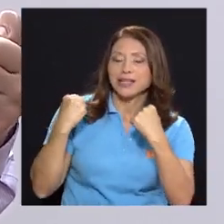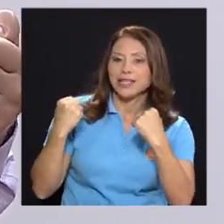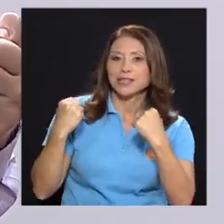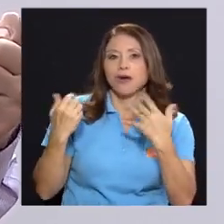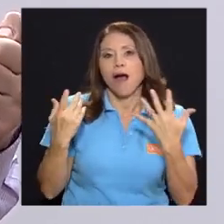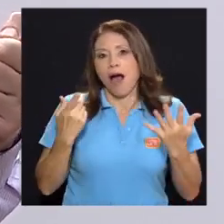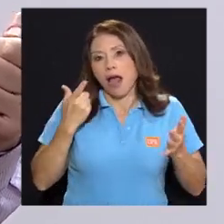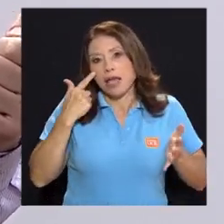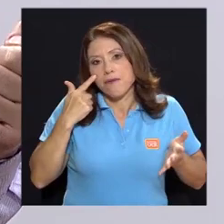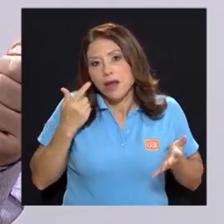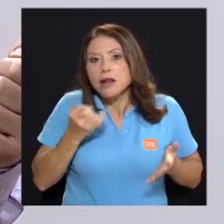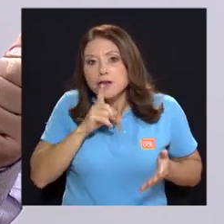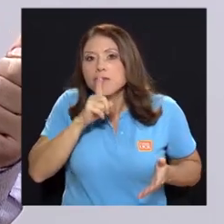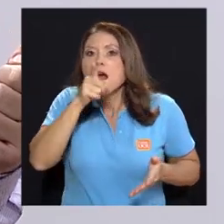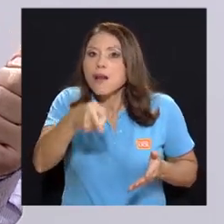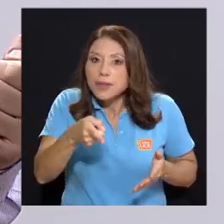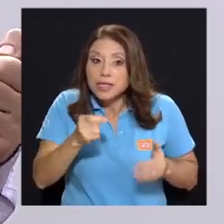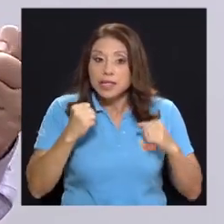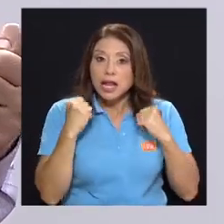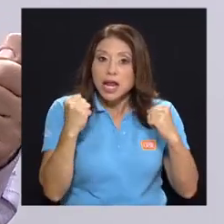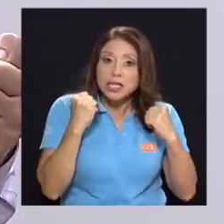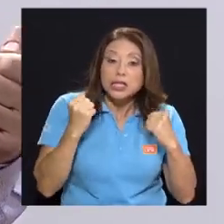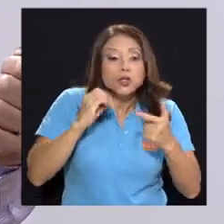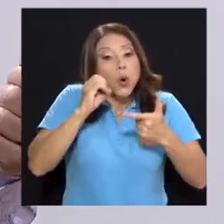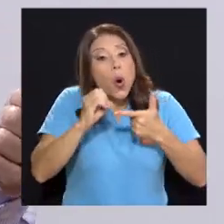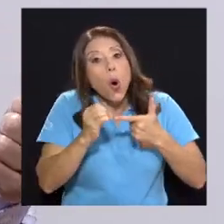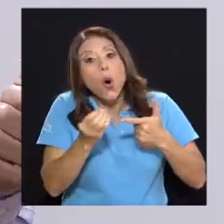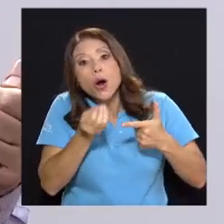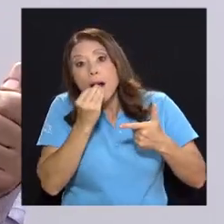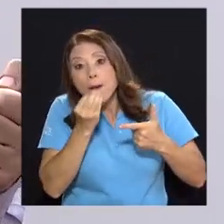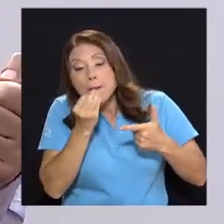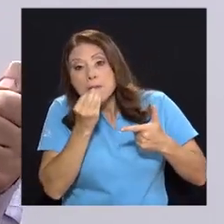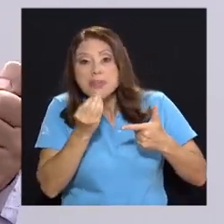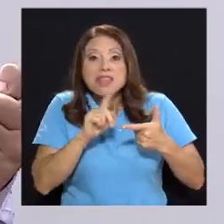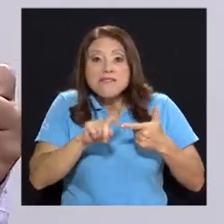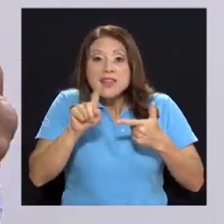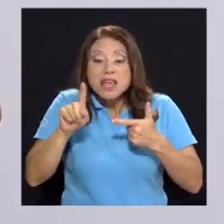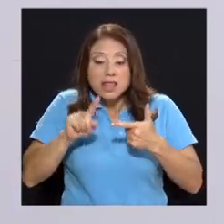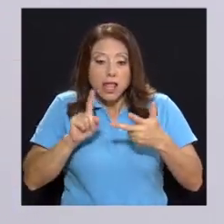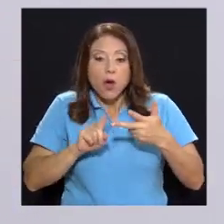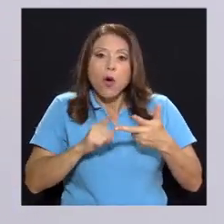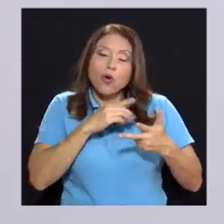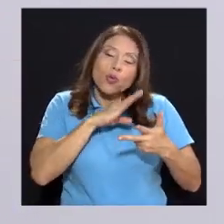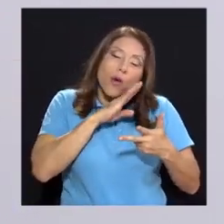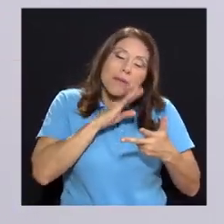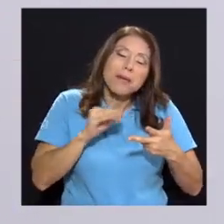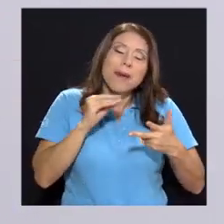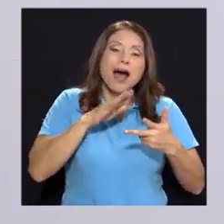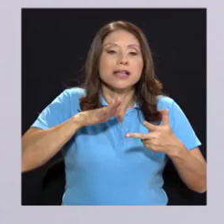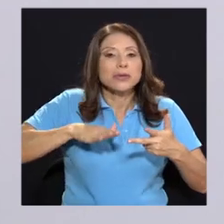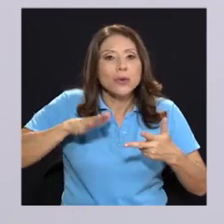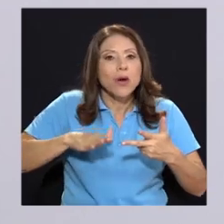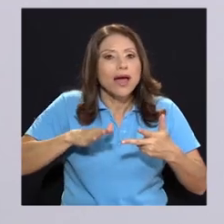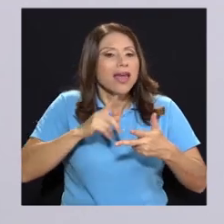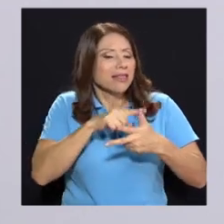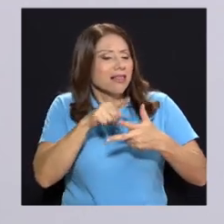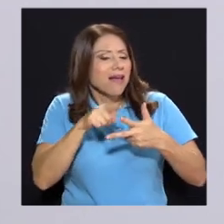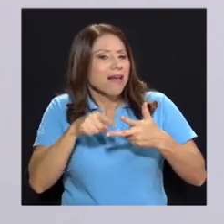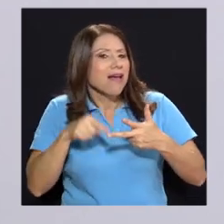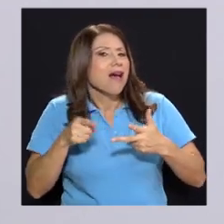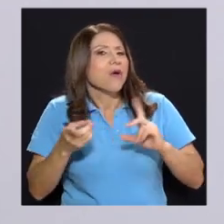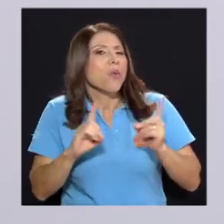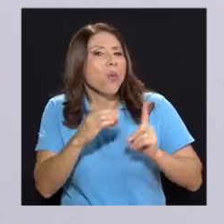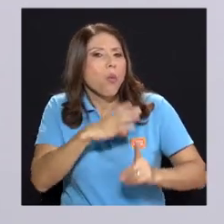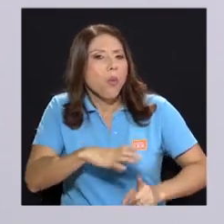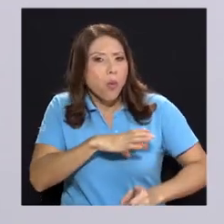o fue un cambio de dieta se está durmiendo más o sé cuánto pesa cada unos factores entonces el